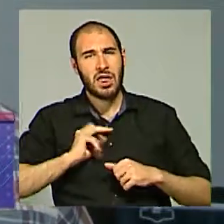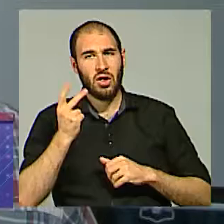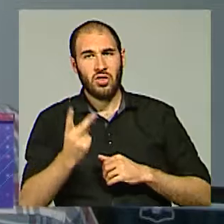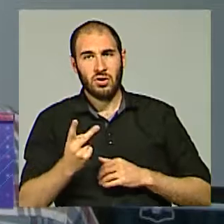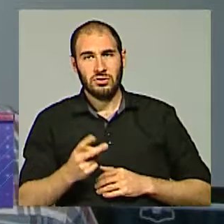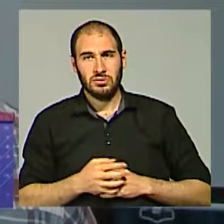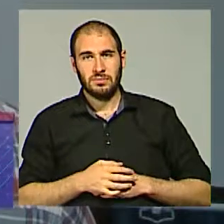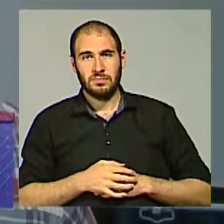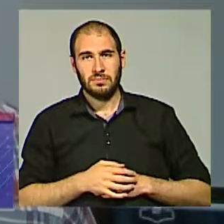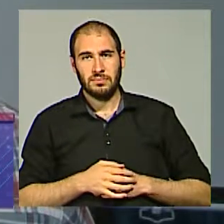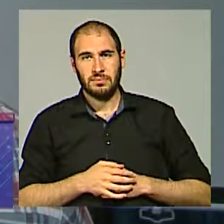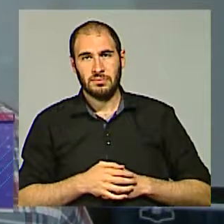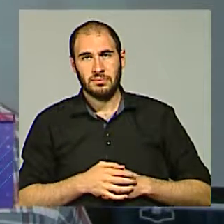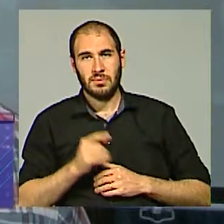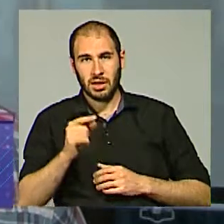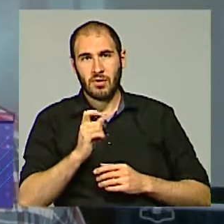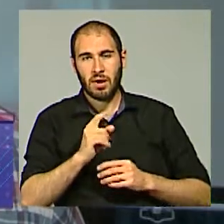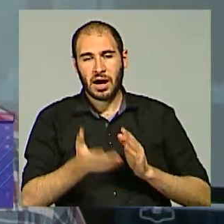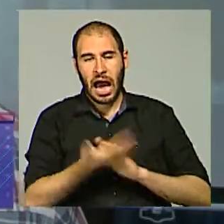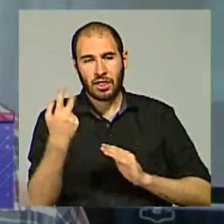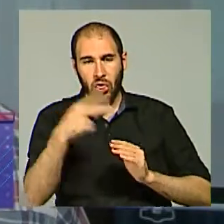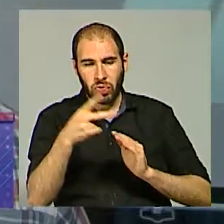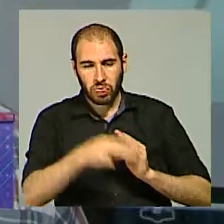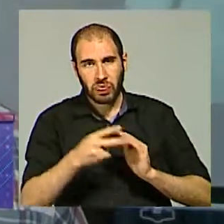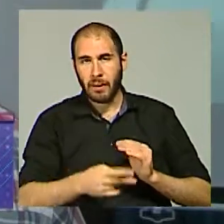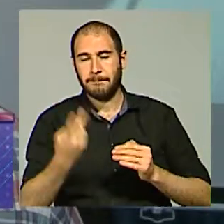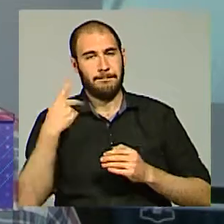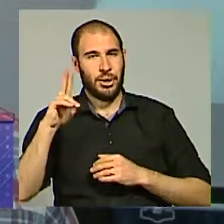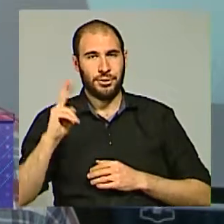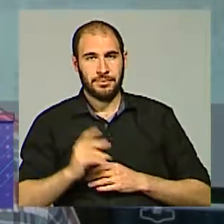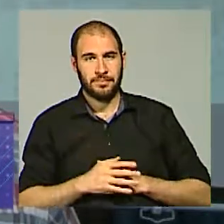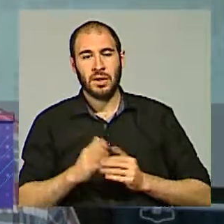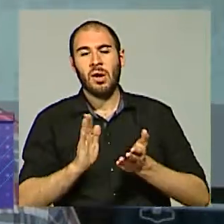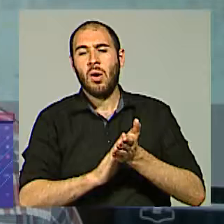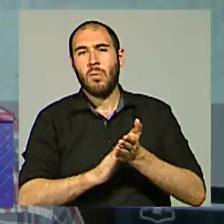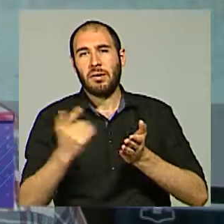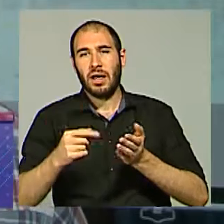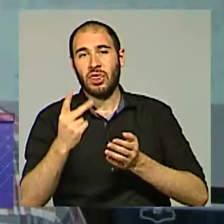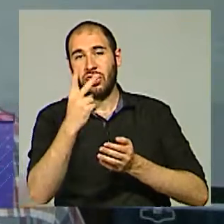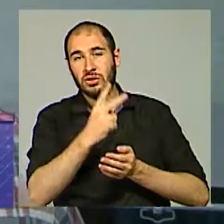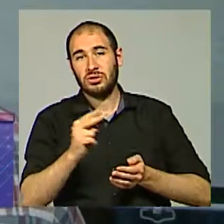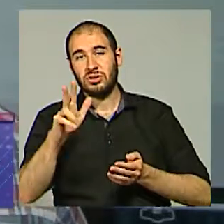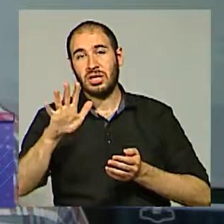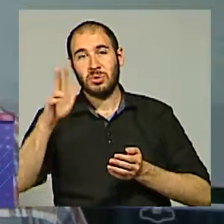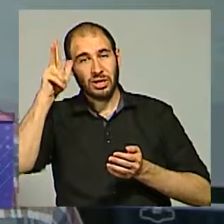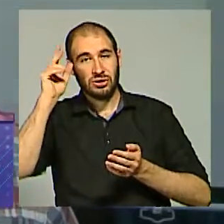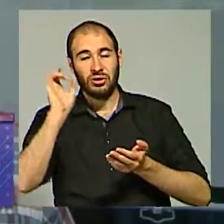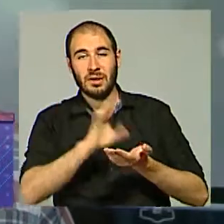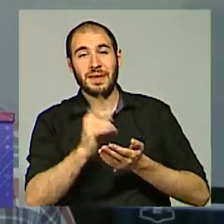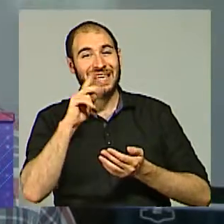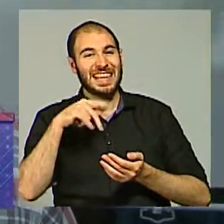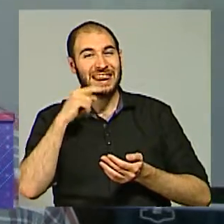no para de incrementarse y de dejar consecuencias prueba de ellos son los 258 despidos en el